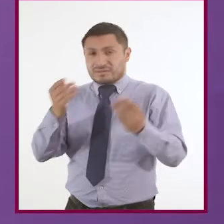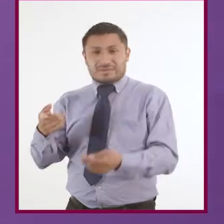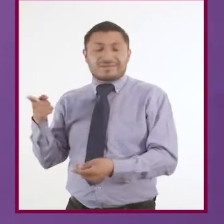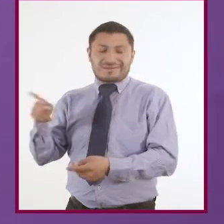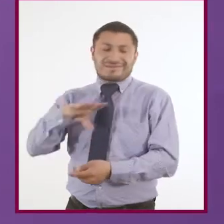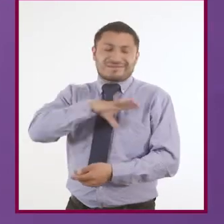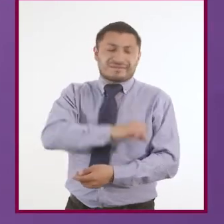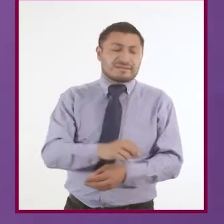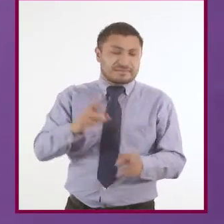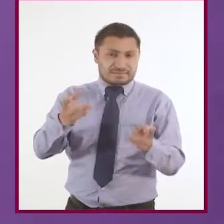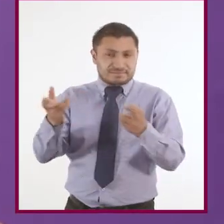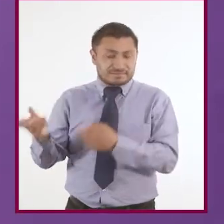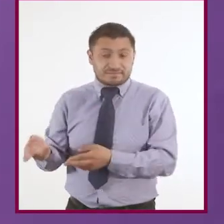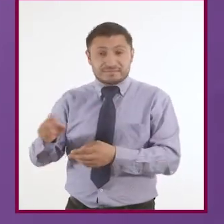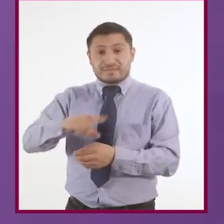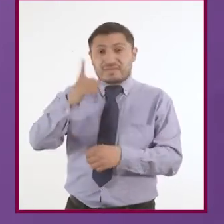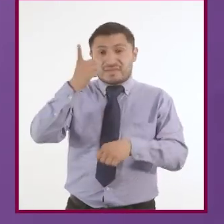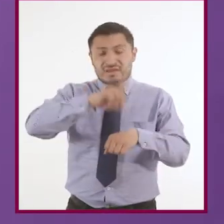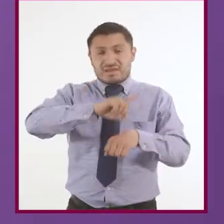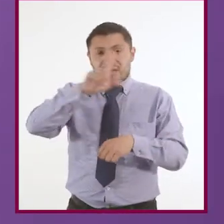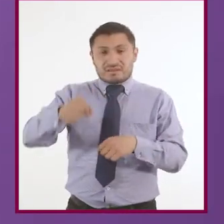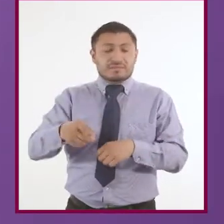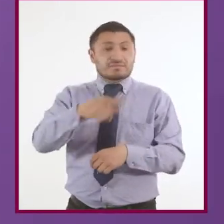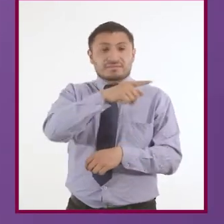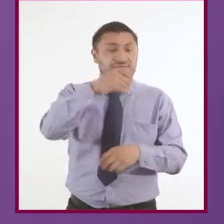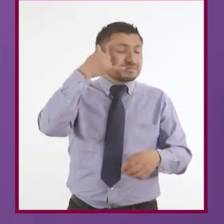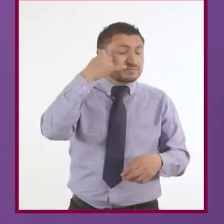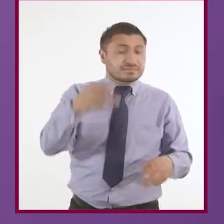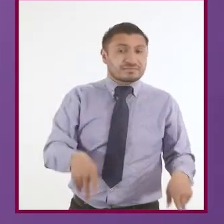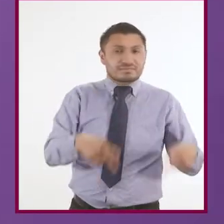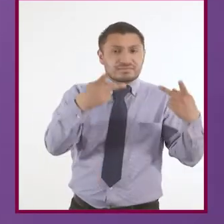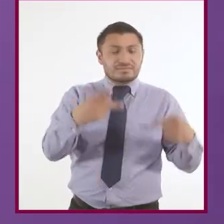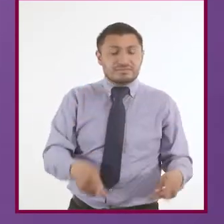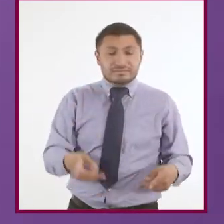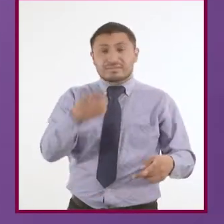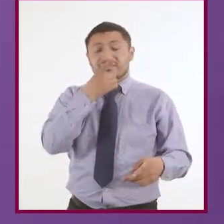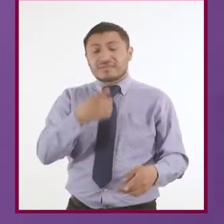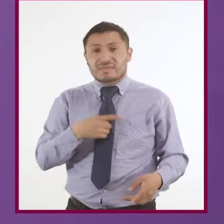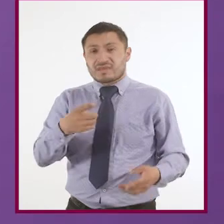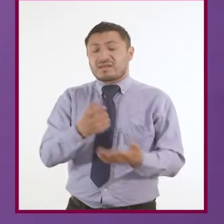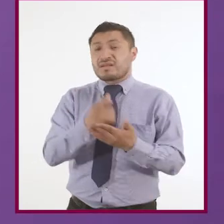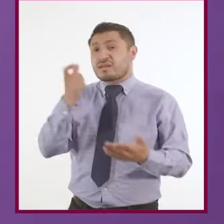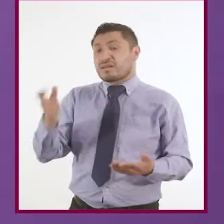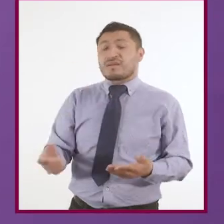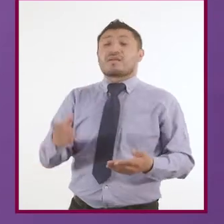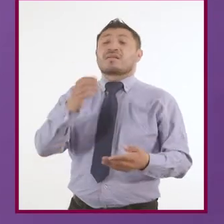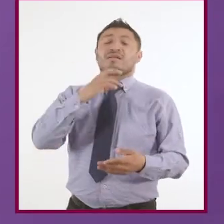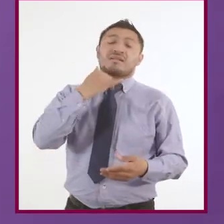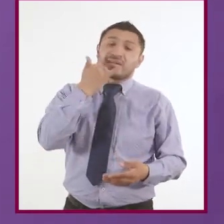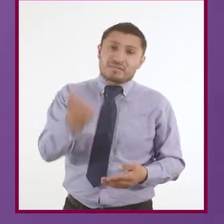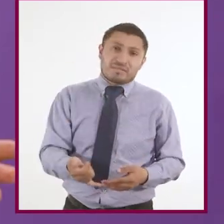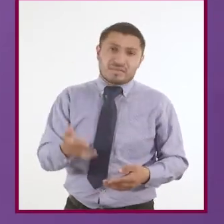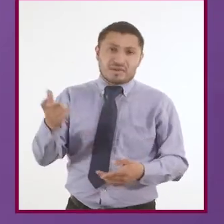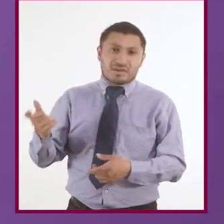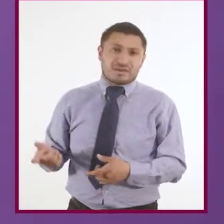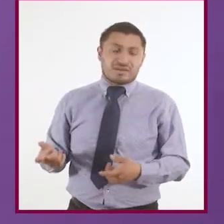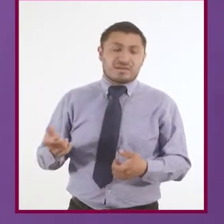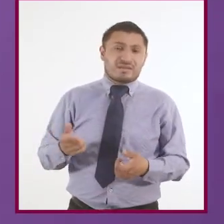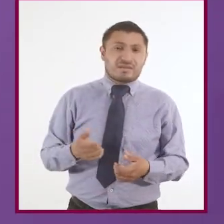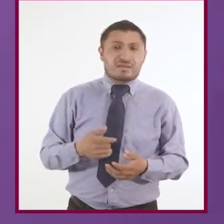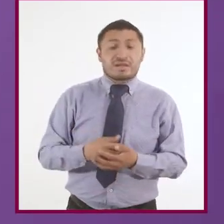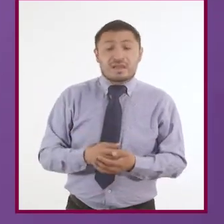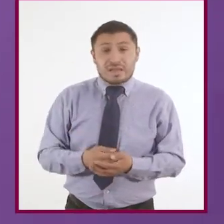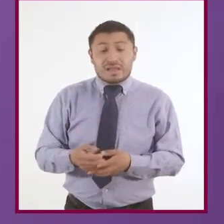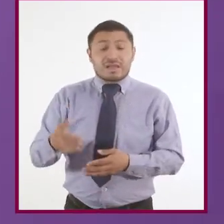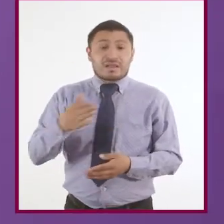regalo. Un día después me habló la vendedora de la tienda para decirme que por error me dio el precio de otro suéter y que el que le regalé a mi mamá